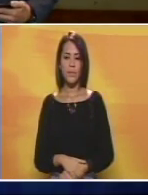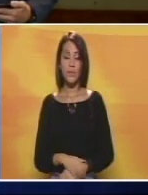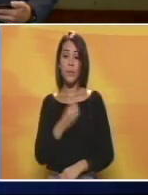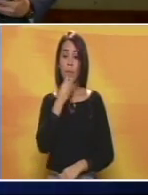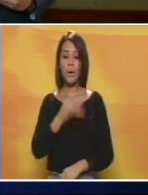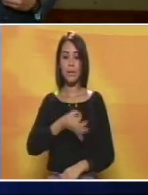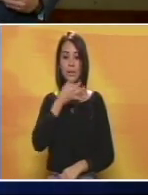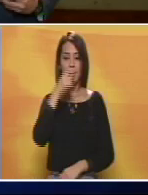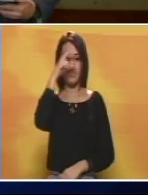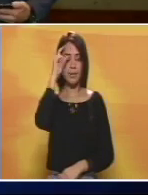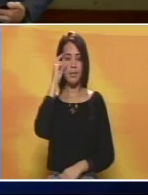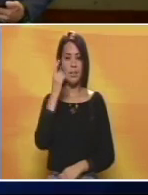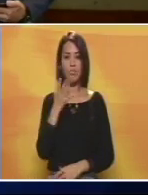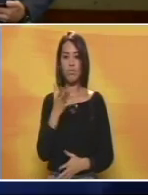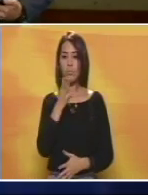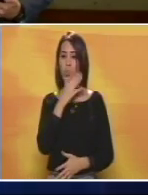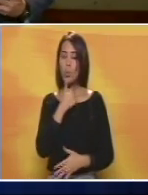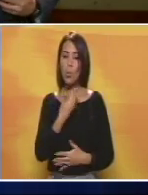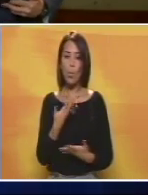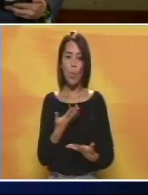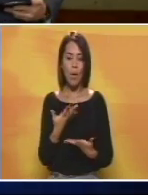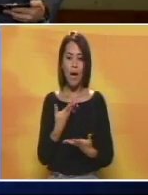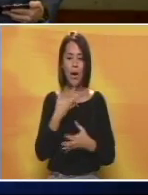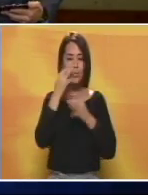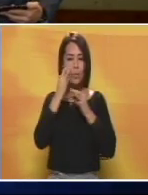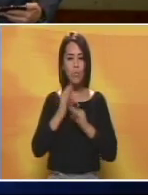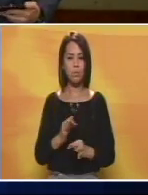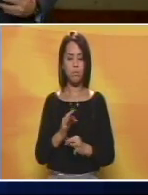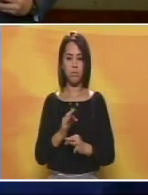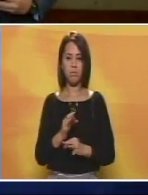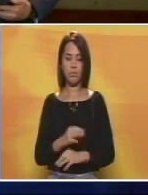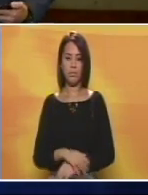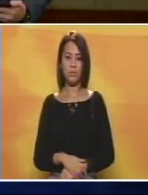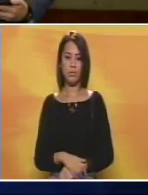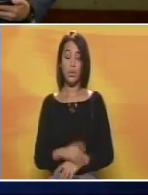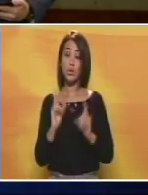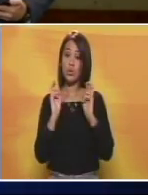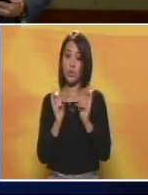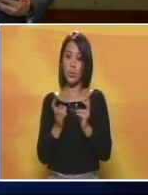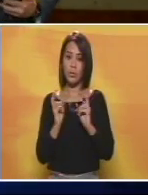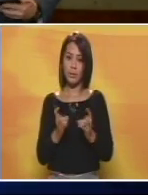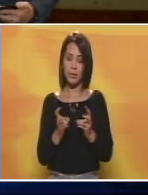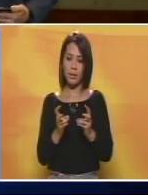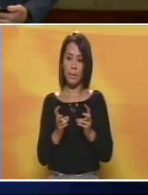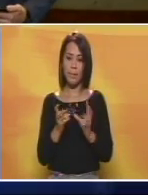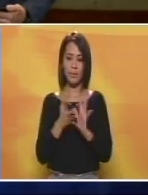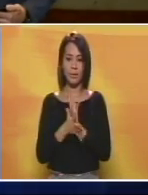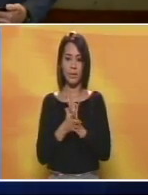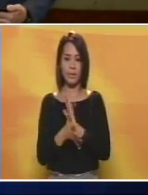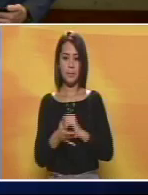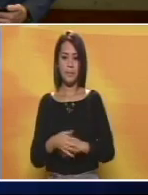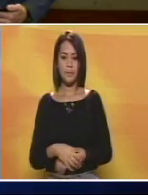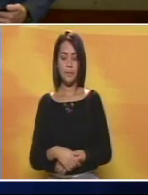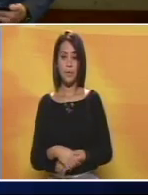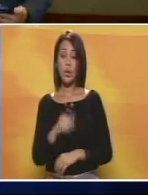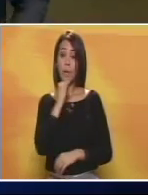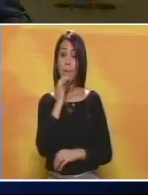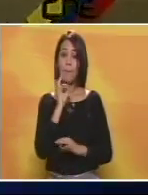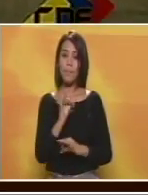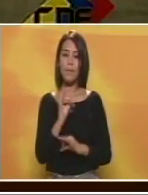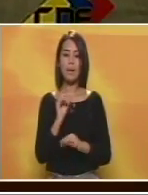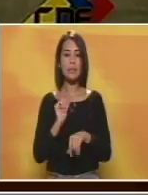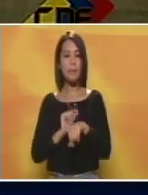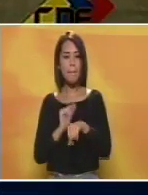tardes, Endrina. No tenemos una confirmación oficial sobre los temas sobre los cuales va a estar declarando en